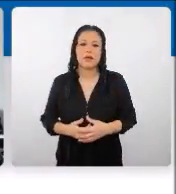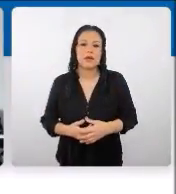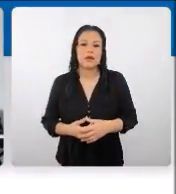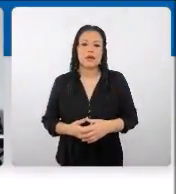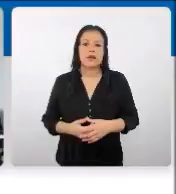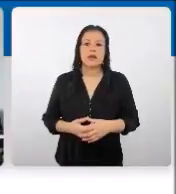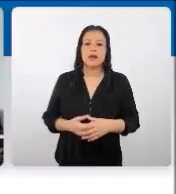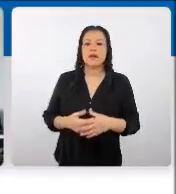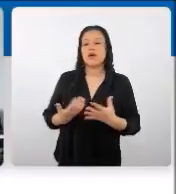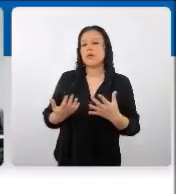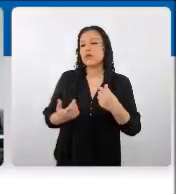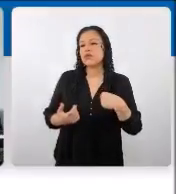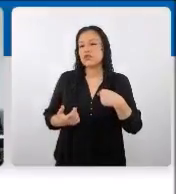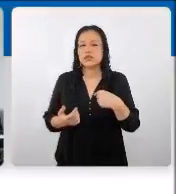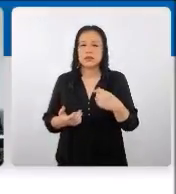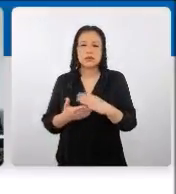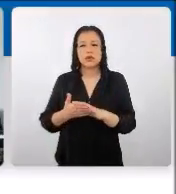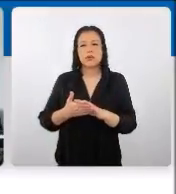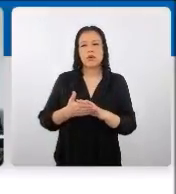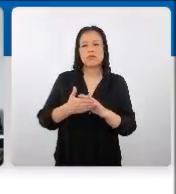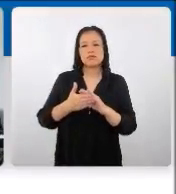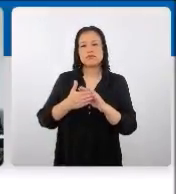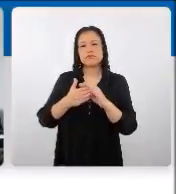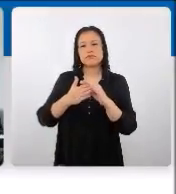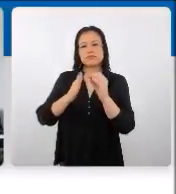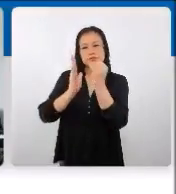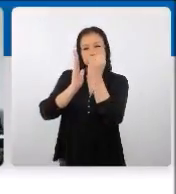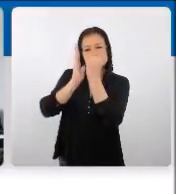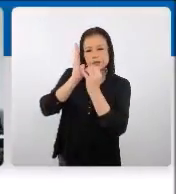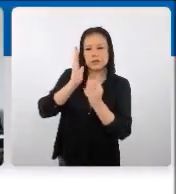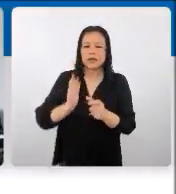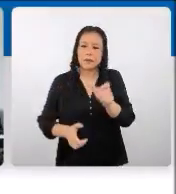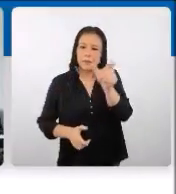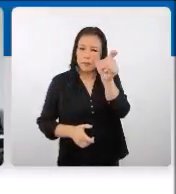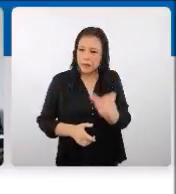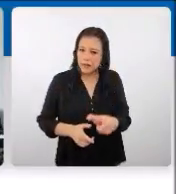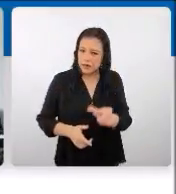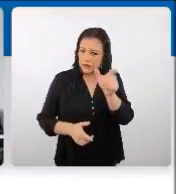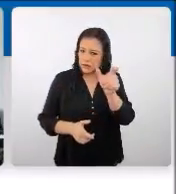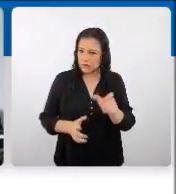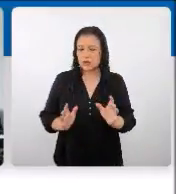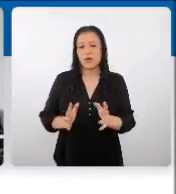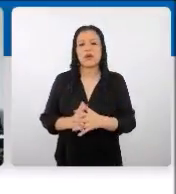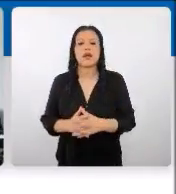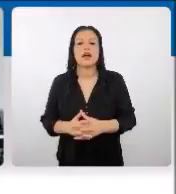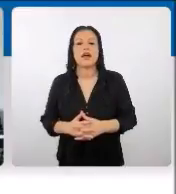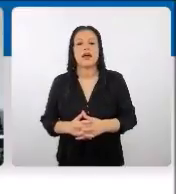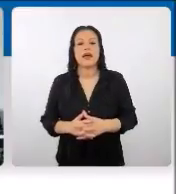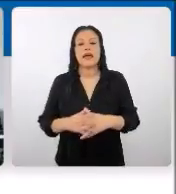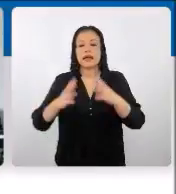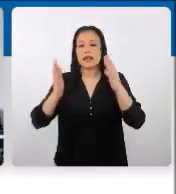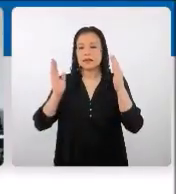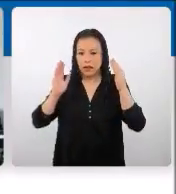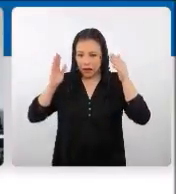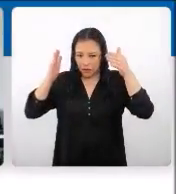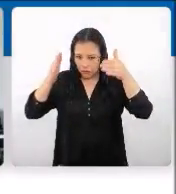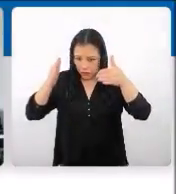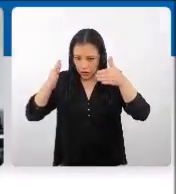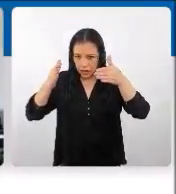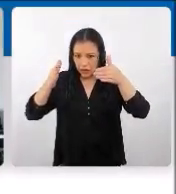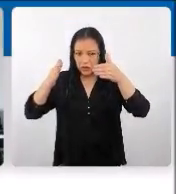hemos como diseñado un personaje, una persona que concentra todas